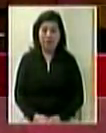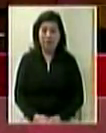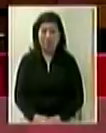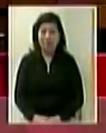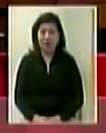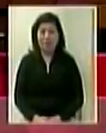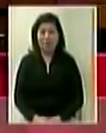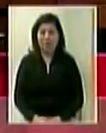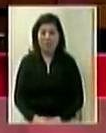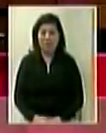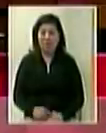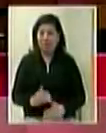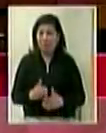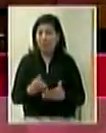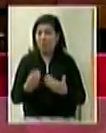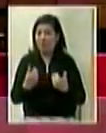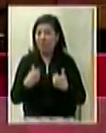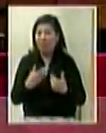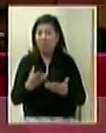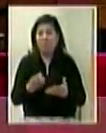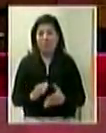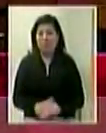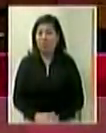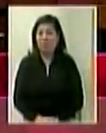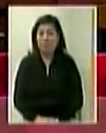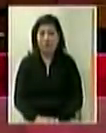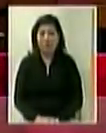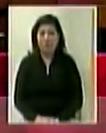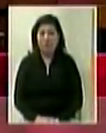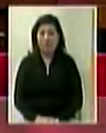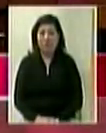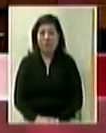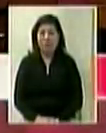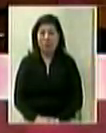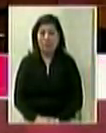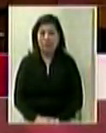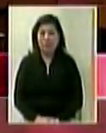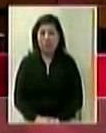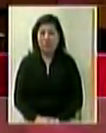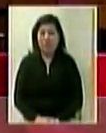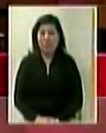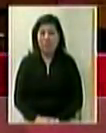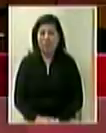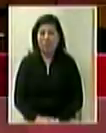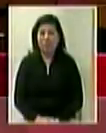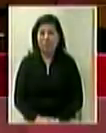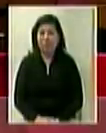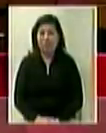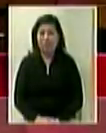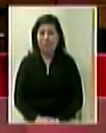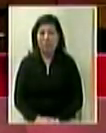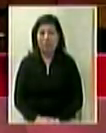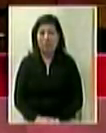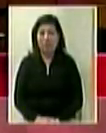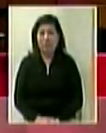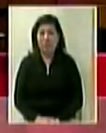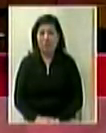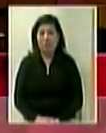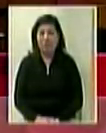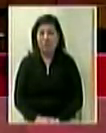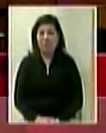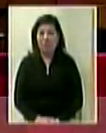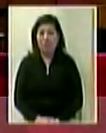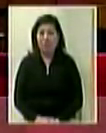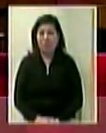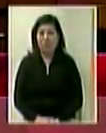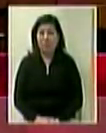delgado que defienda causas que ellos no quieren defender y que su política es no defenderla me voy a buscar otra ong que si quiera defender mi